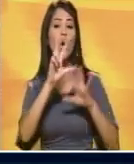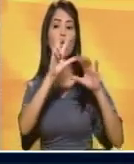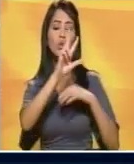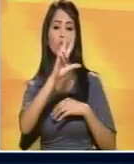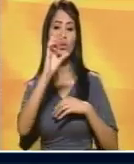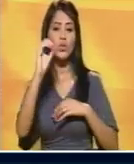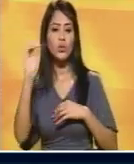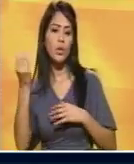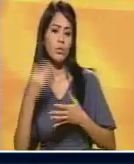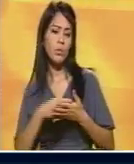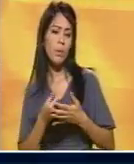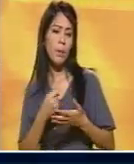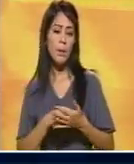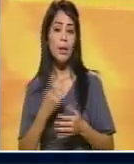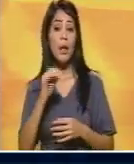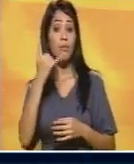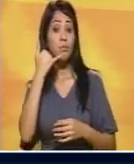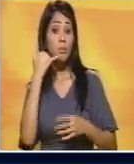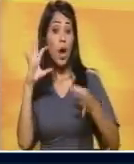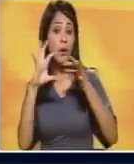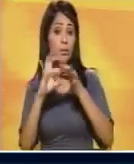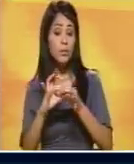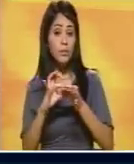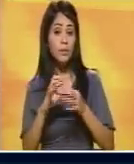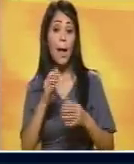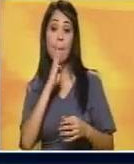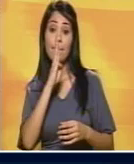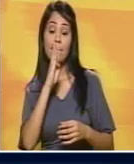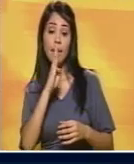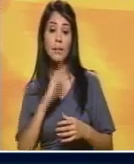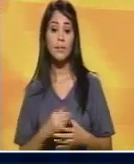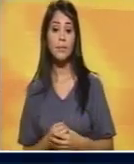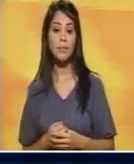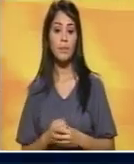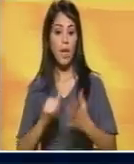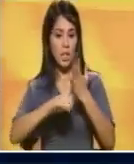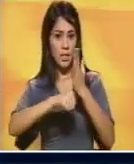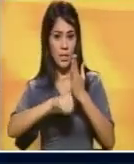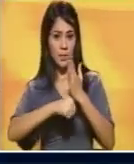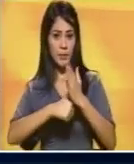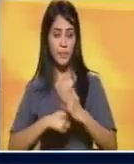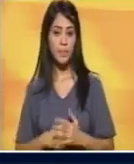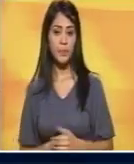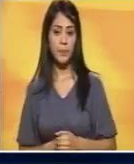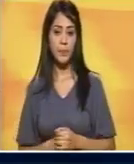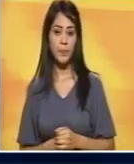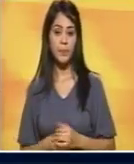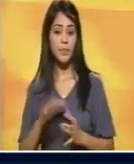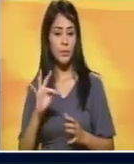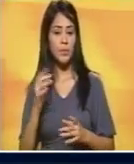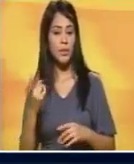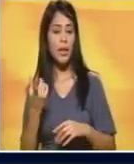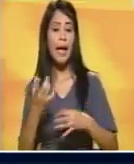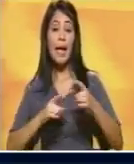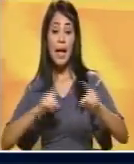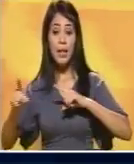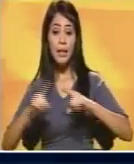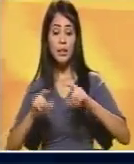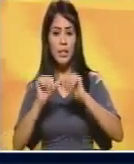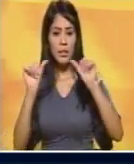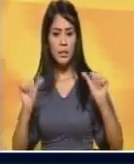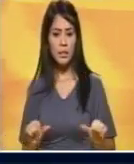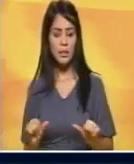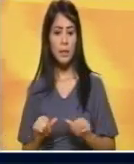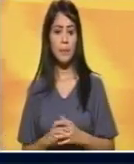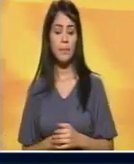utilizando el número de teléfono celular asociado a la institución financiera y su cédula de identidad. Franky Medina, gerente de Sistemas y Tecnología de la